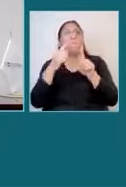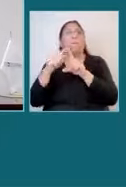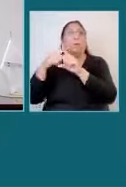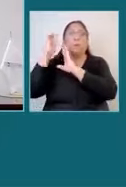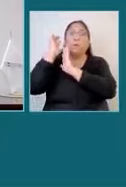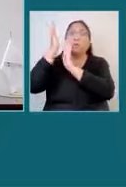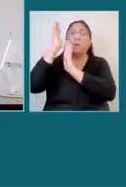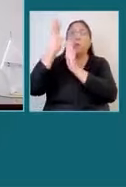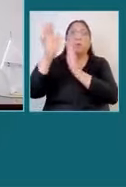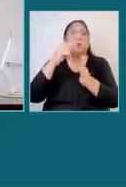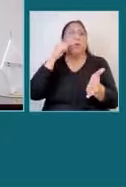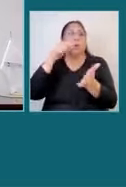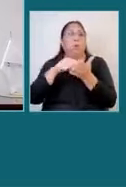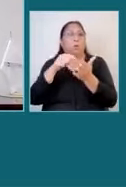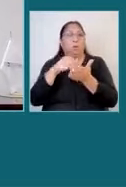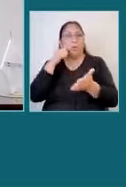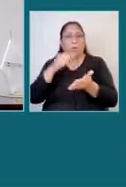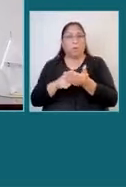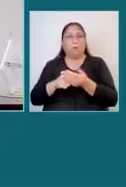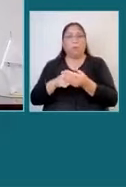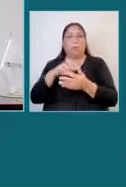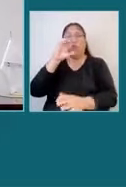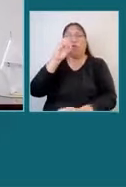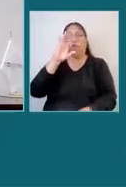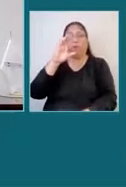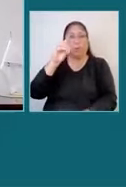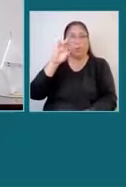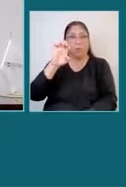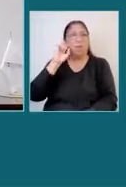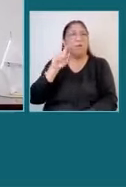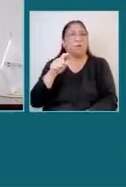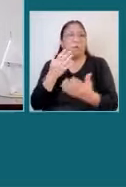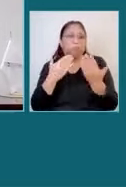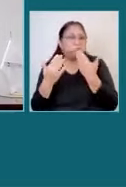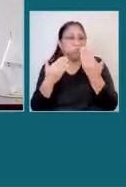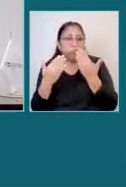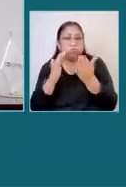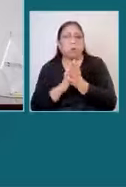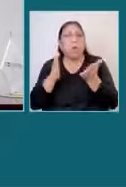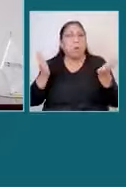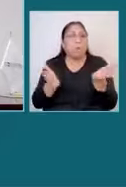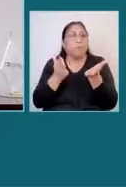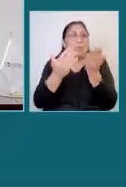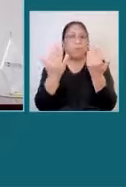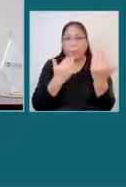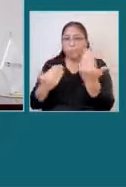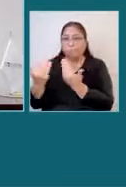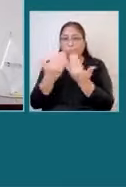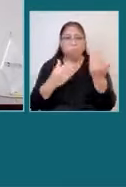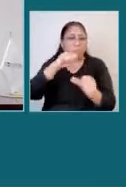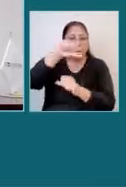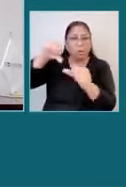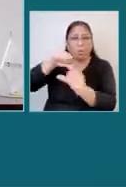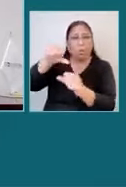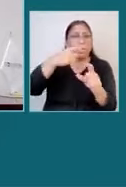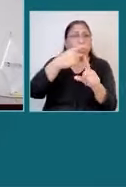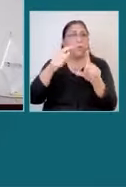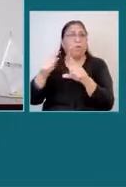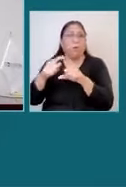eventos, uno de los cuales es el Pitch Day Cofide, que lo que busca es promover el encuentro entre los diferentes actores